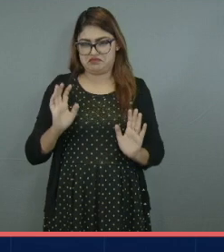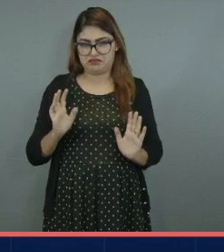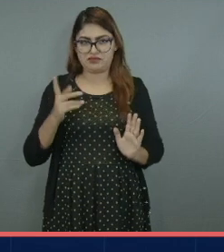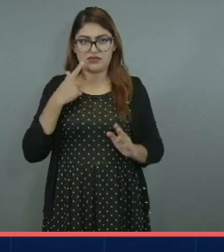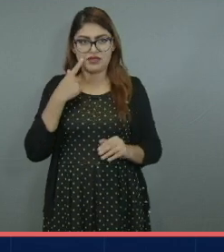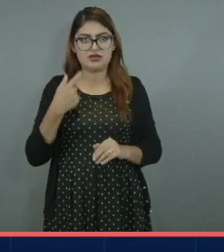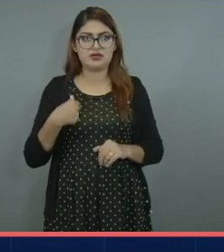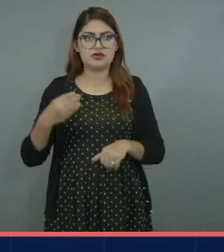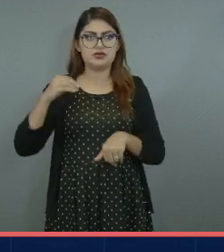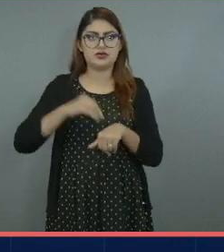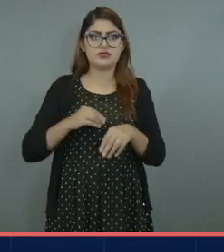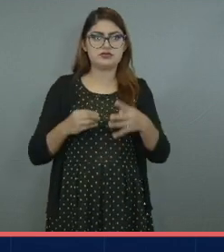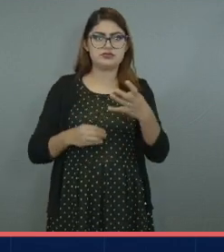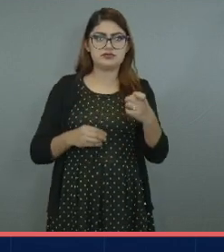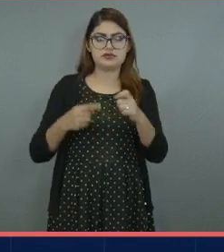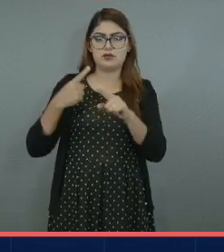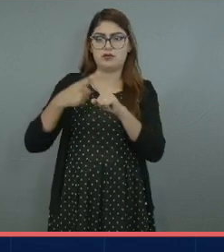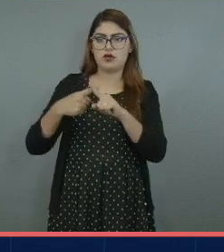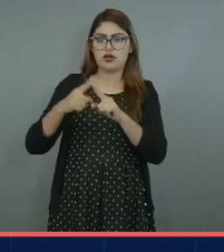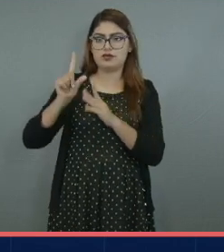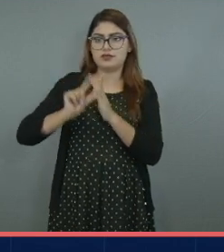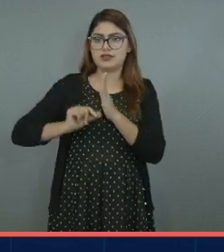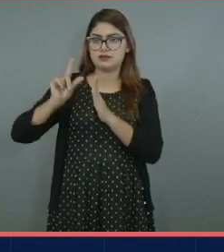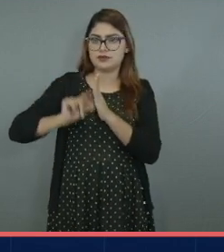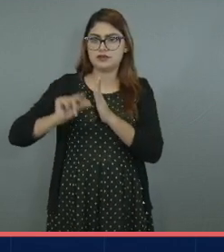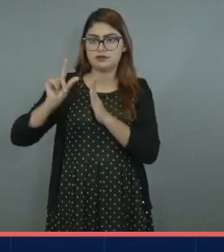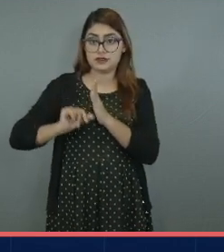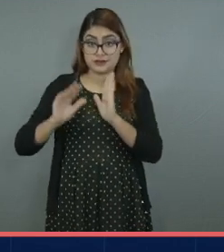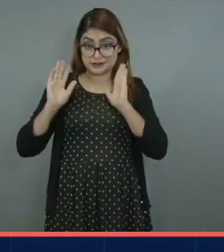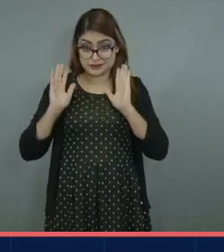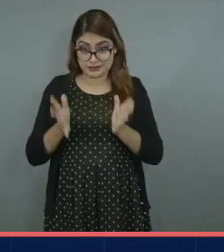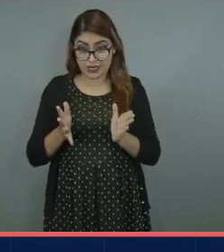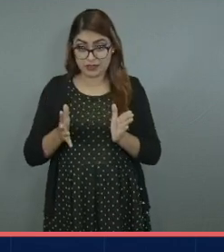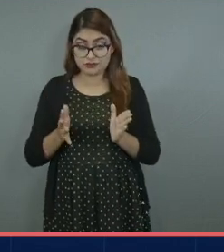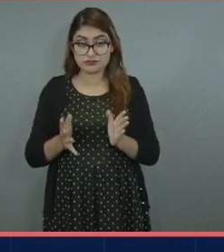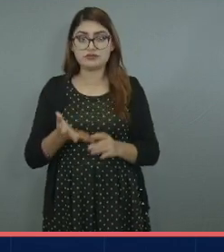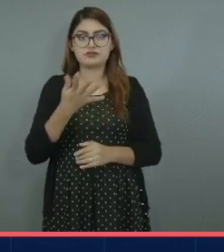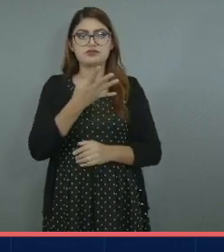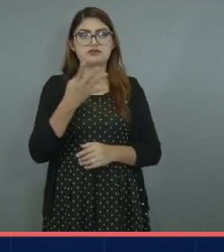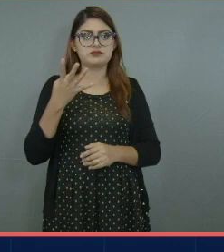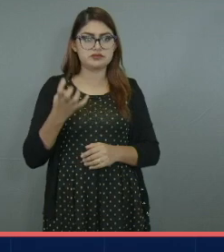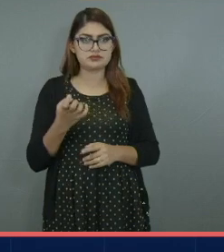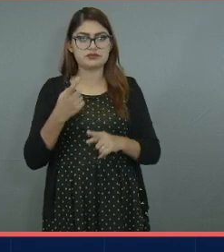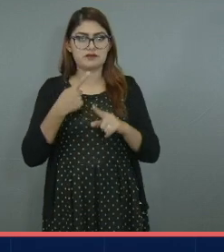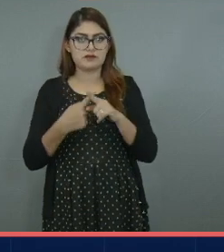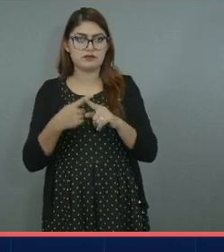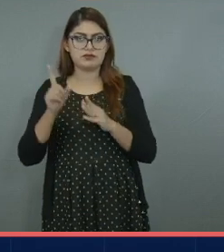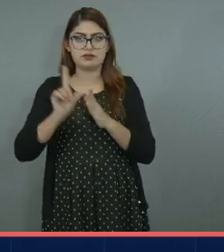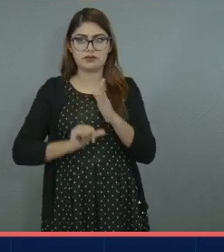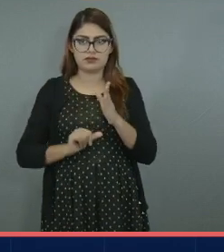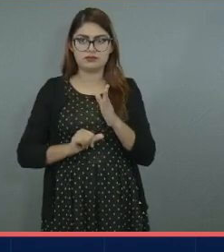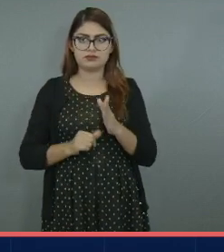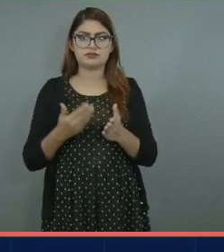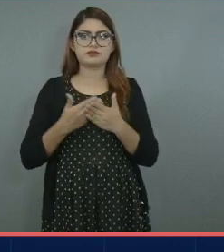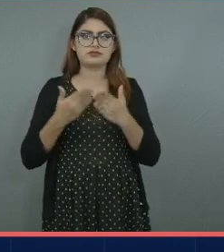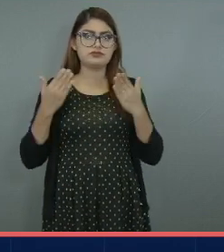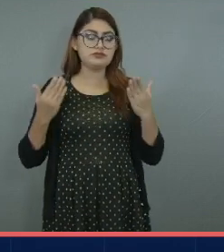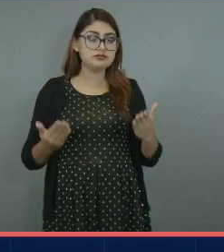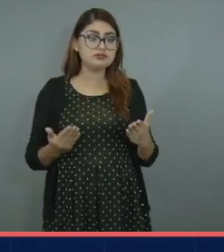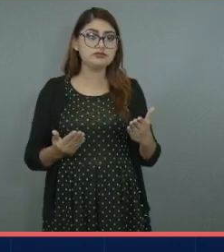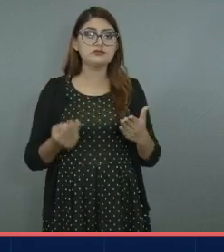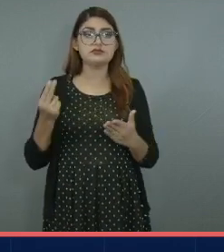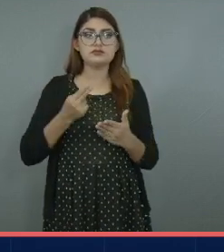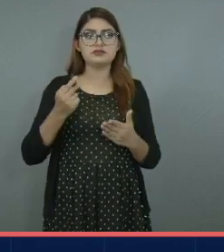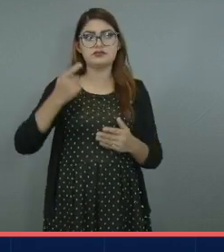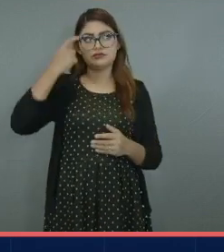vez que ya tenemos cada mes una cantidad de 400 pesos, pues tenemos que